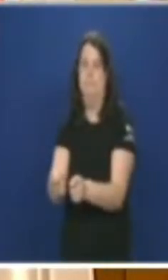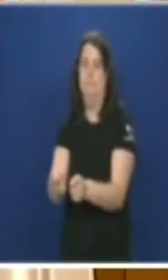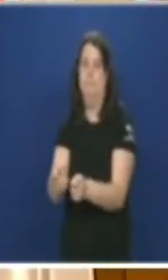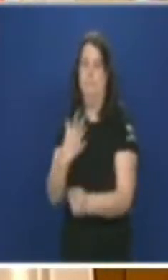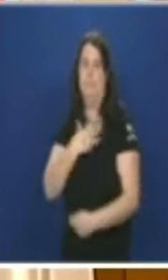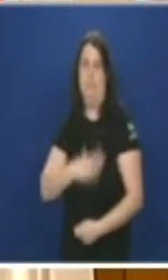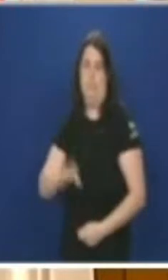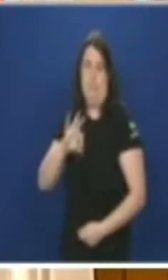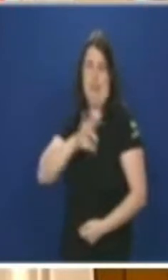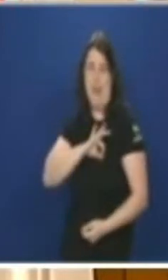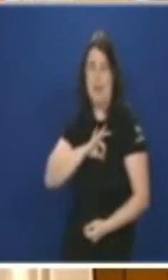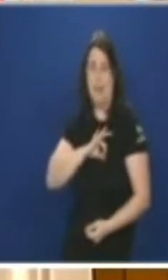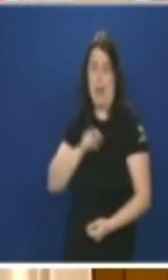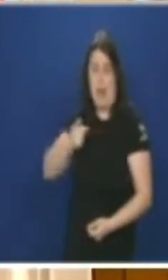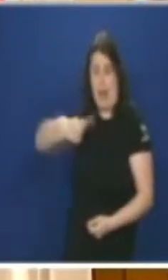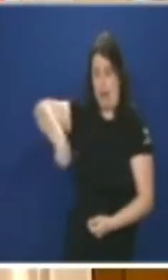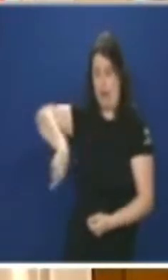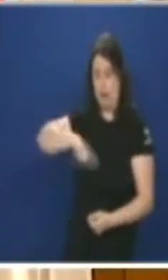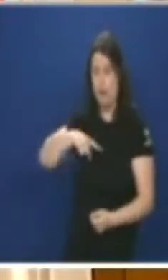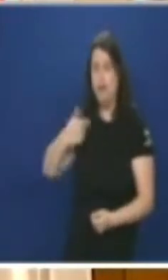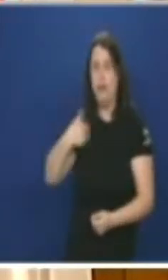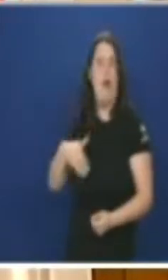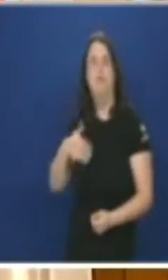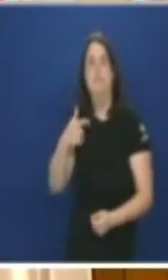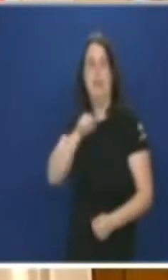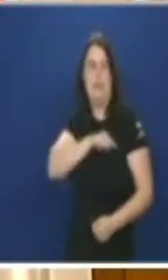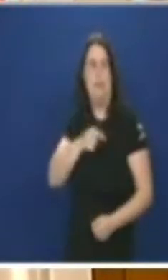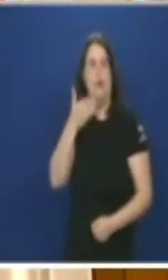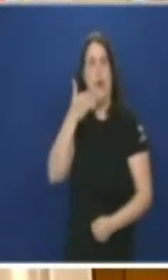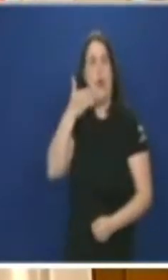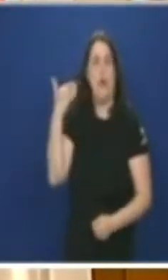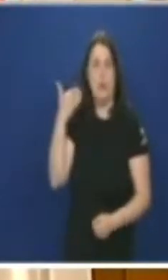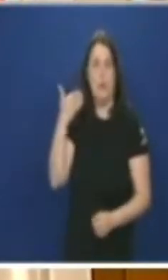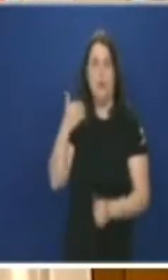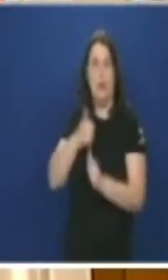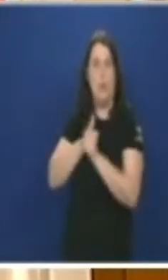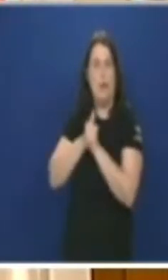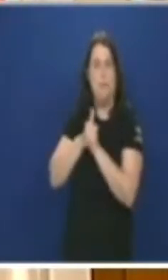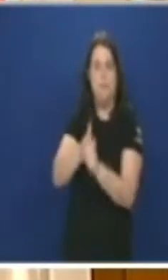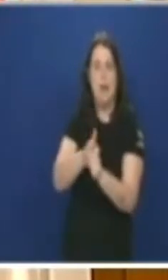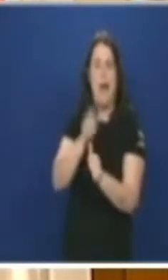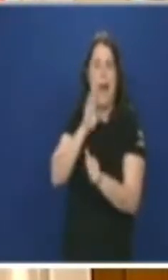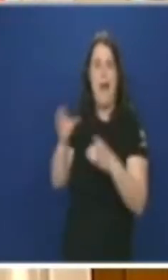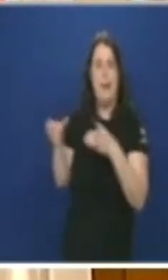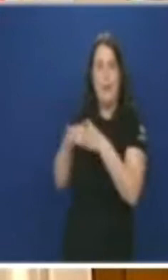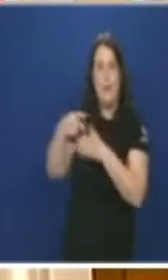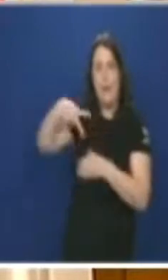nós, os que levamos con orgullo o nome de eles,